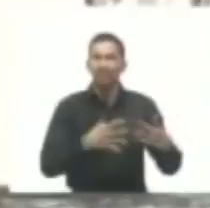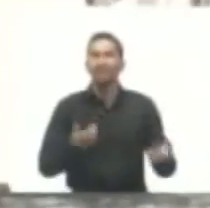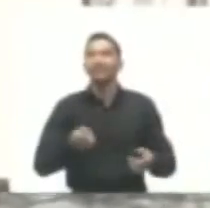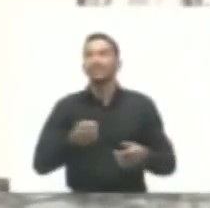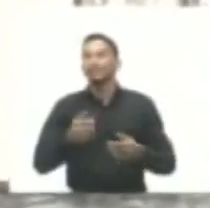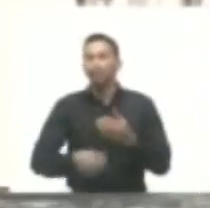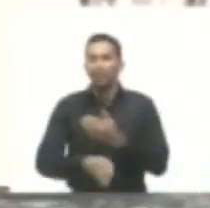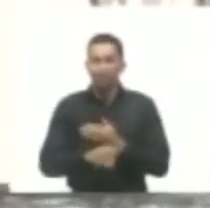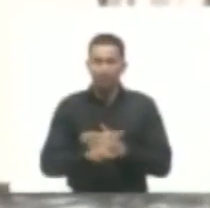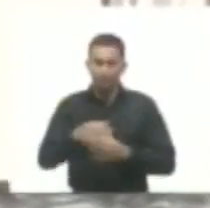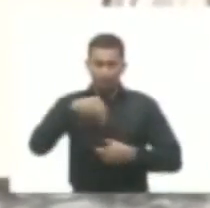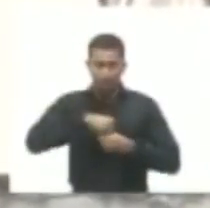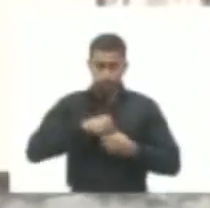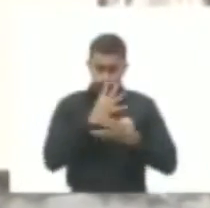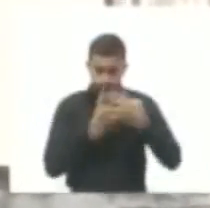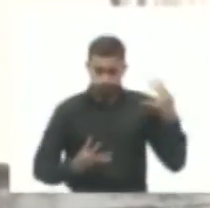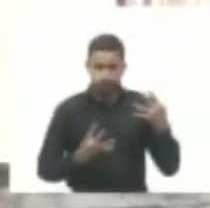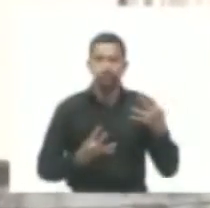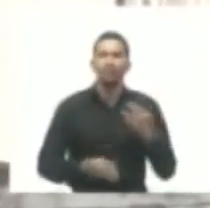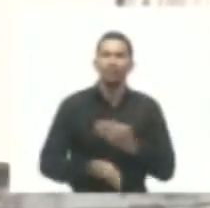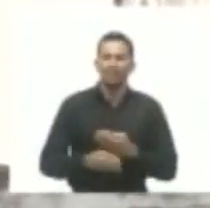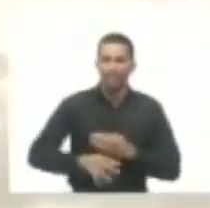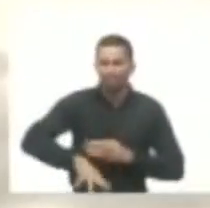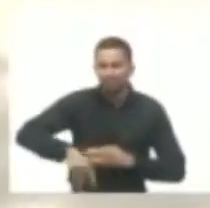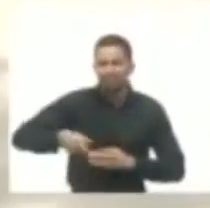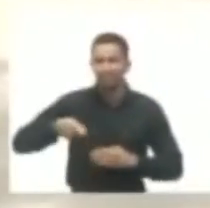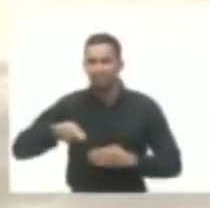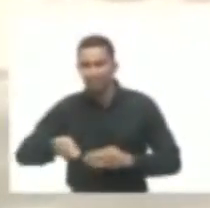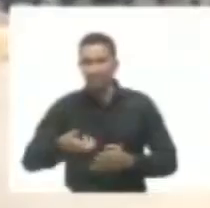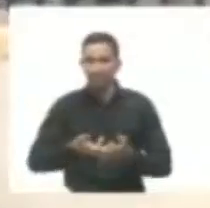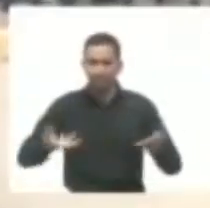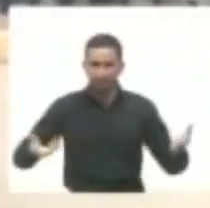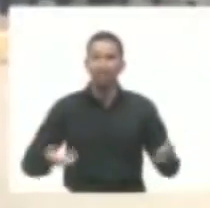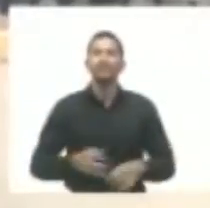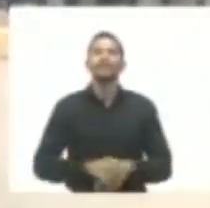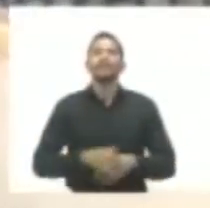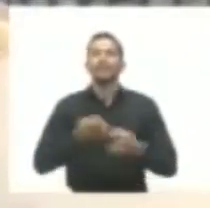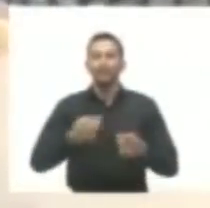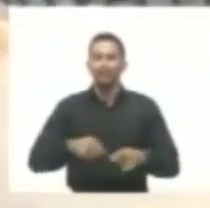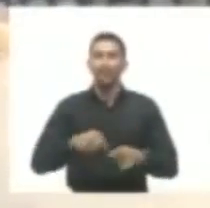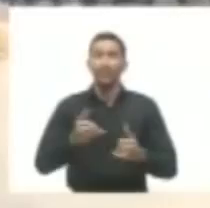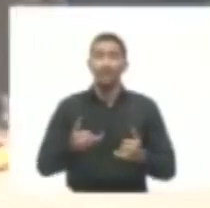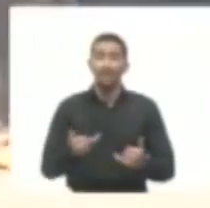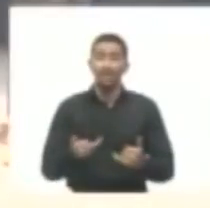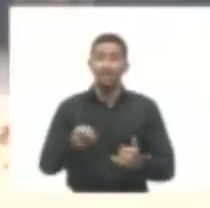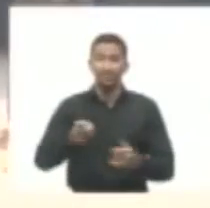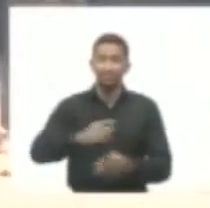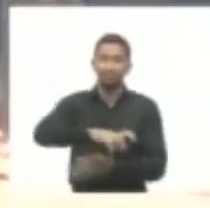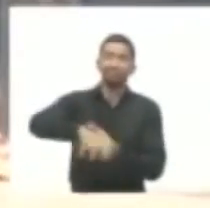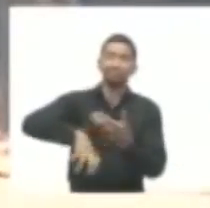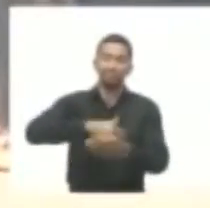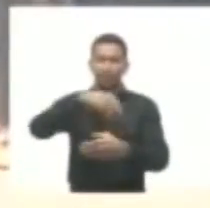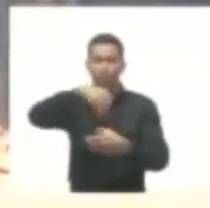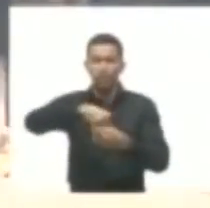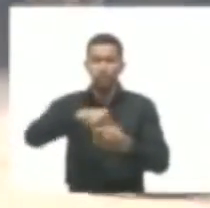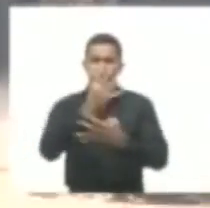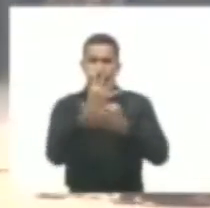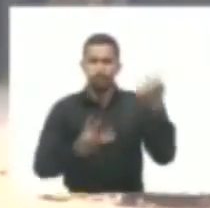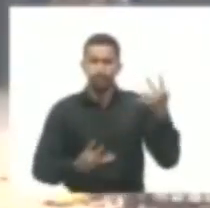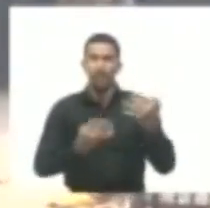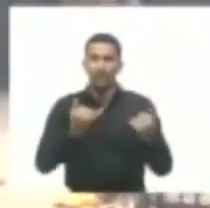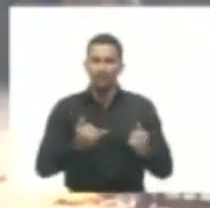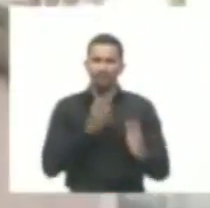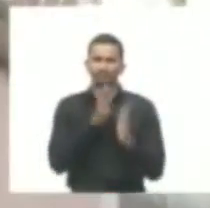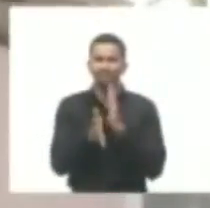delinquiendo desde distintos pabellones carcelarios. Al parecer, uno de estos generó un motín en la penitenciaría del Bosque. De este tema